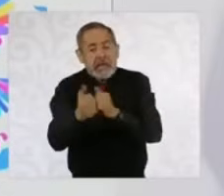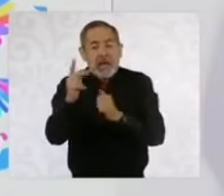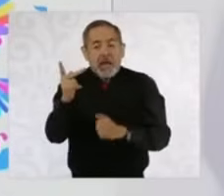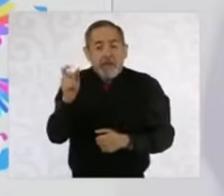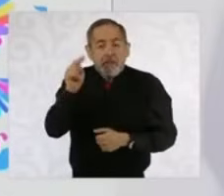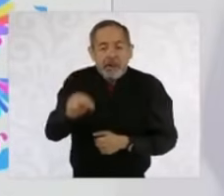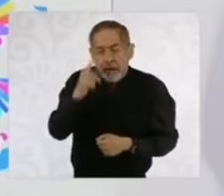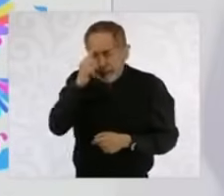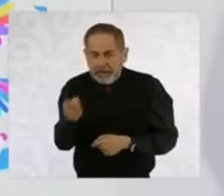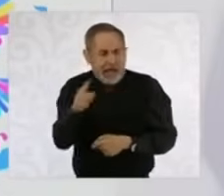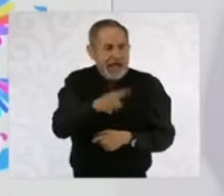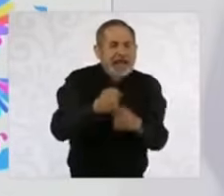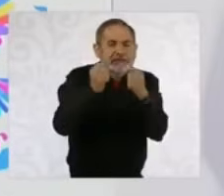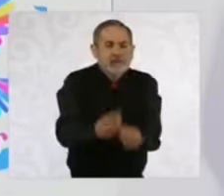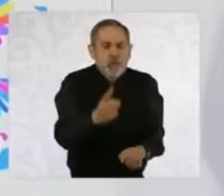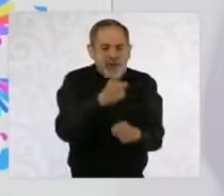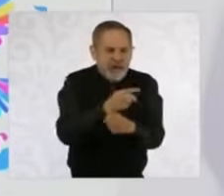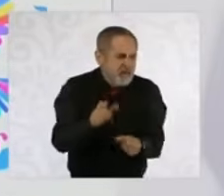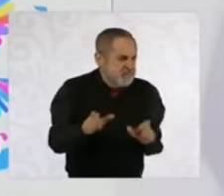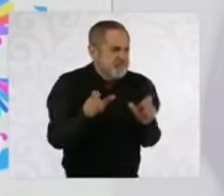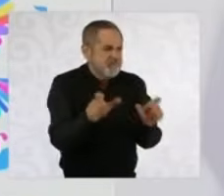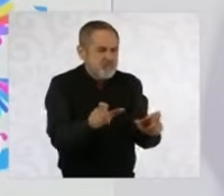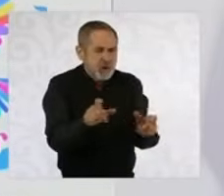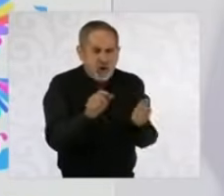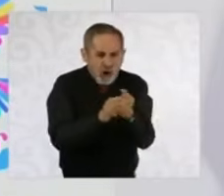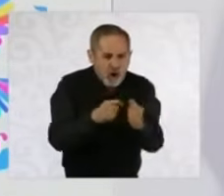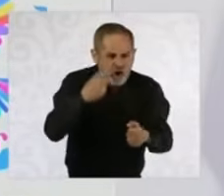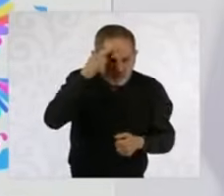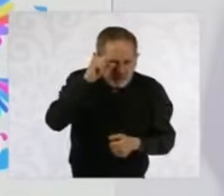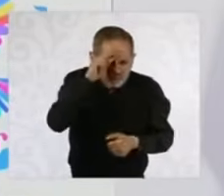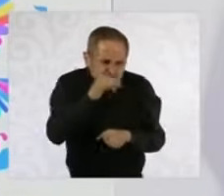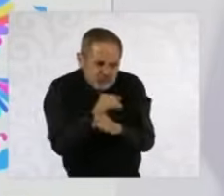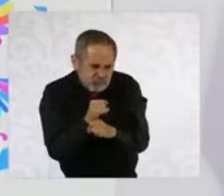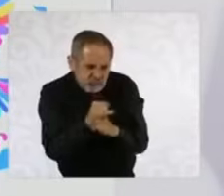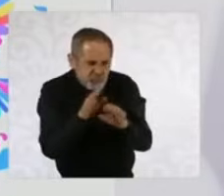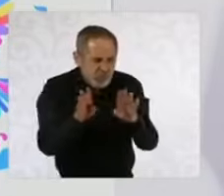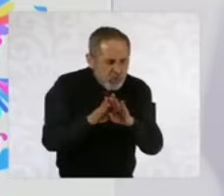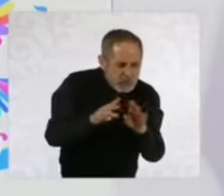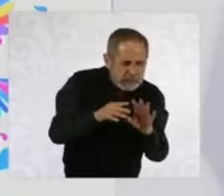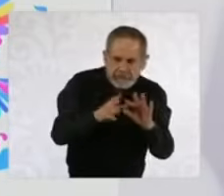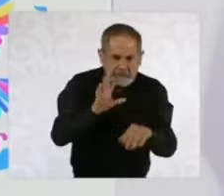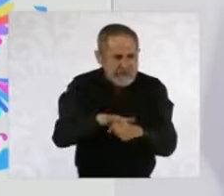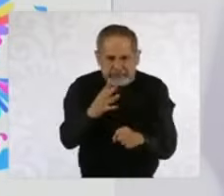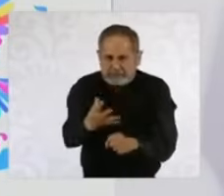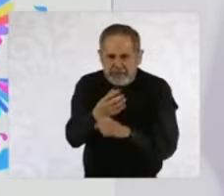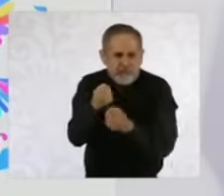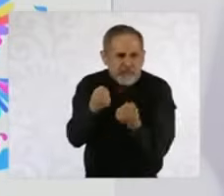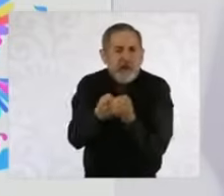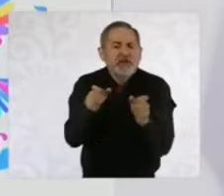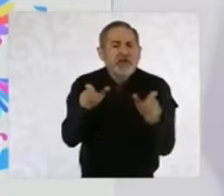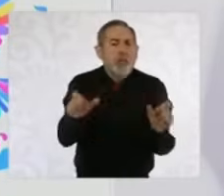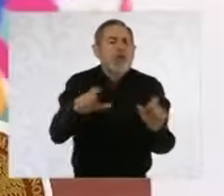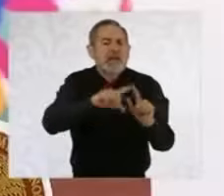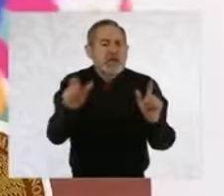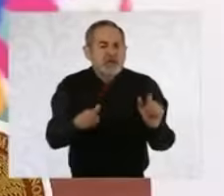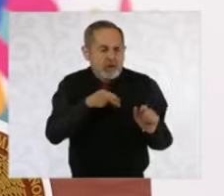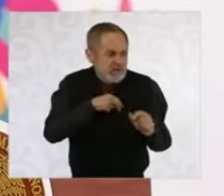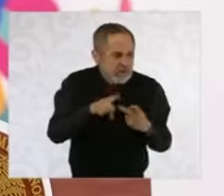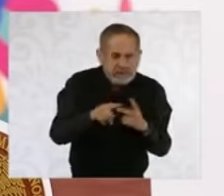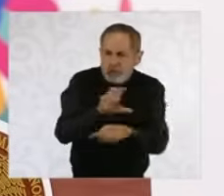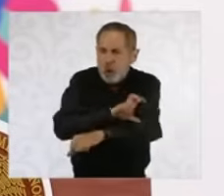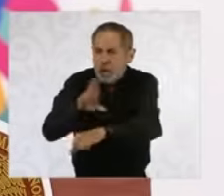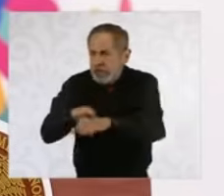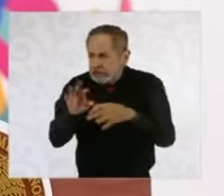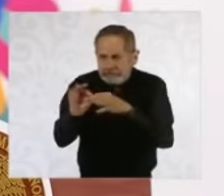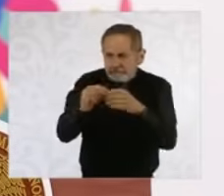para seguridad, que tiene que ver con inteligencia, investigación, fortalecimiento de la Guardia Nacional,